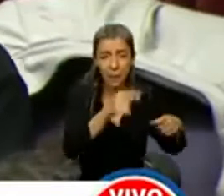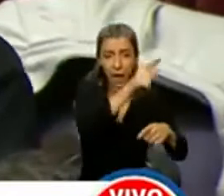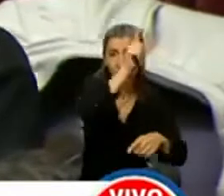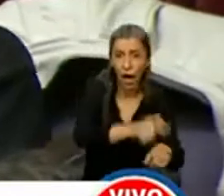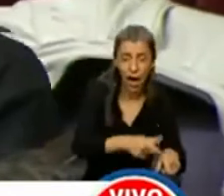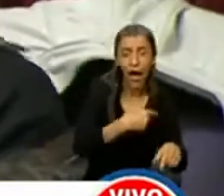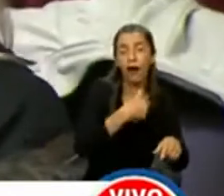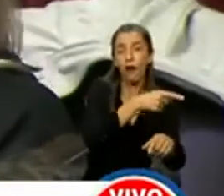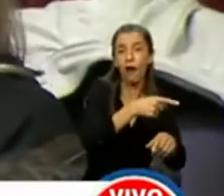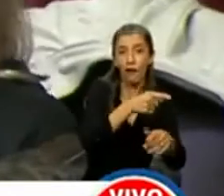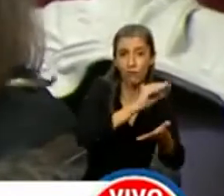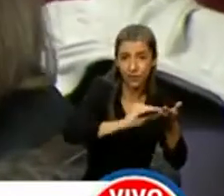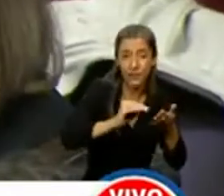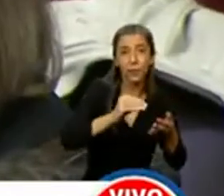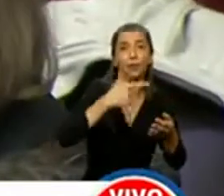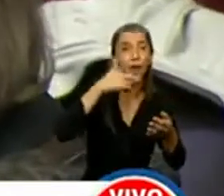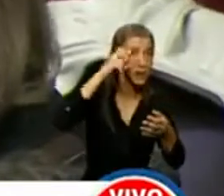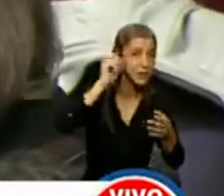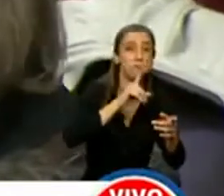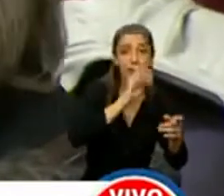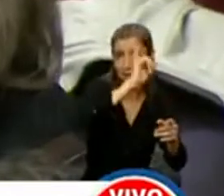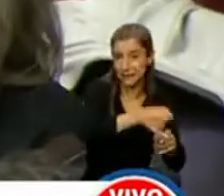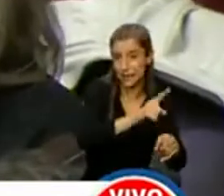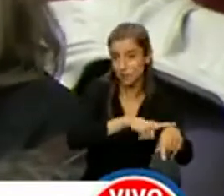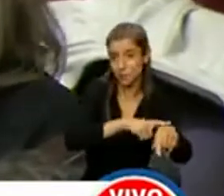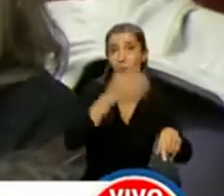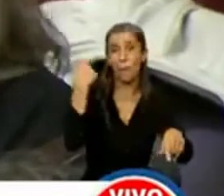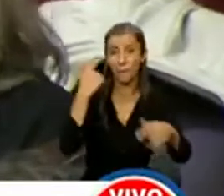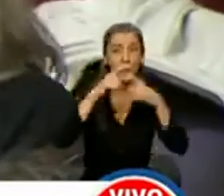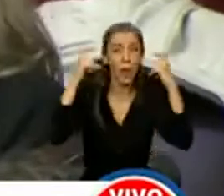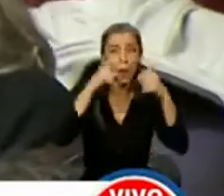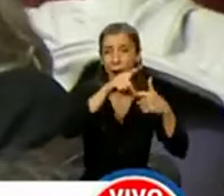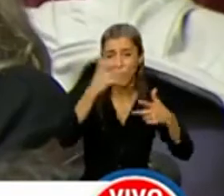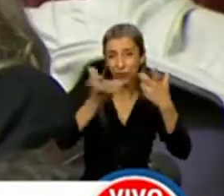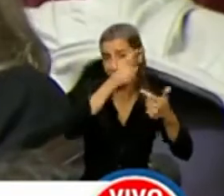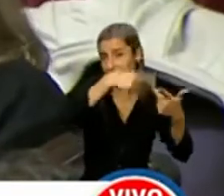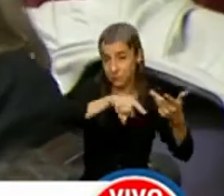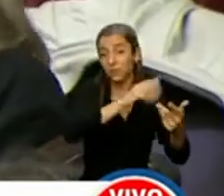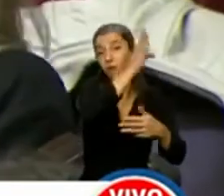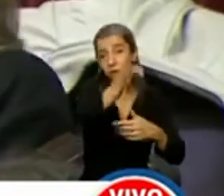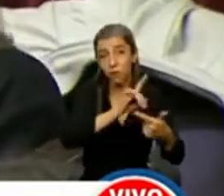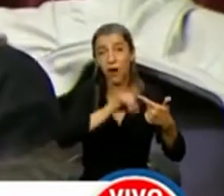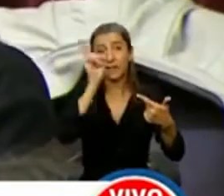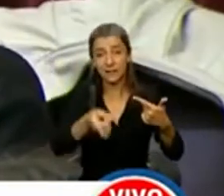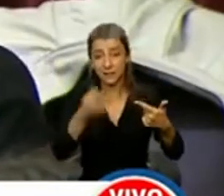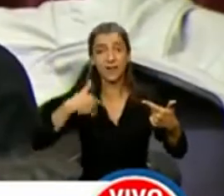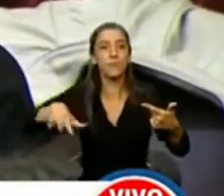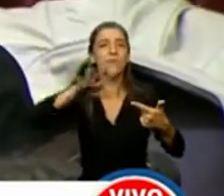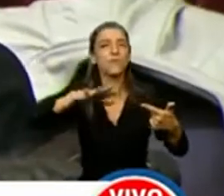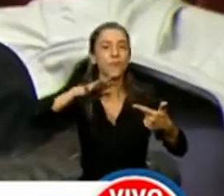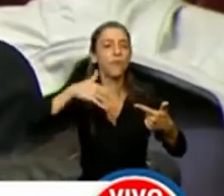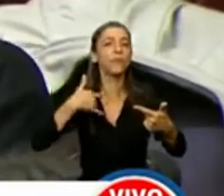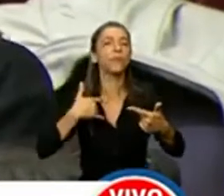obelisco, o acompañó la sonada policial en la puerta de la Quinta de Olivos, donde se pedía